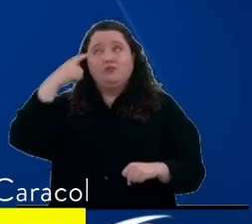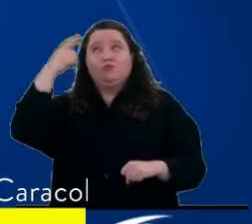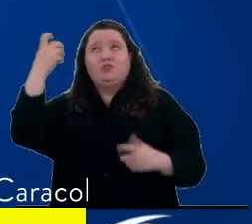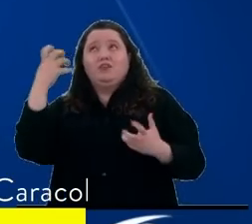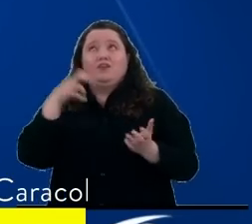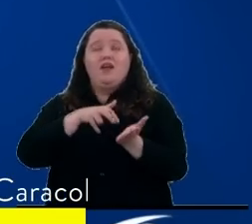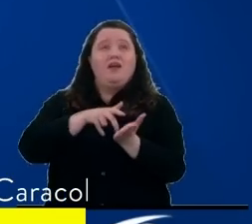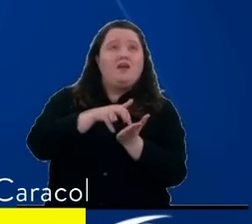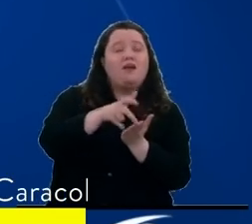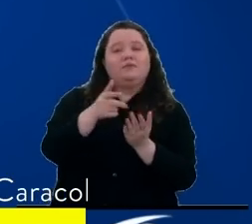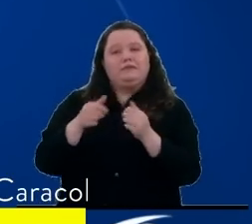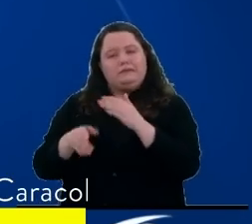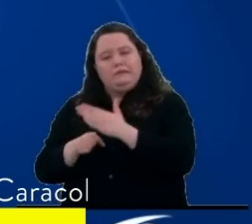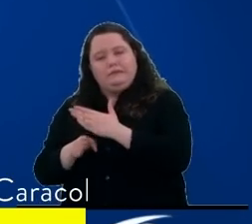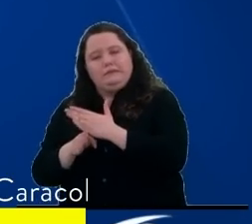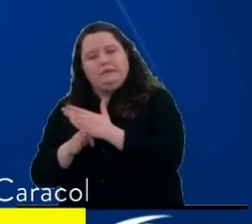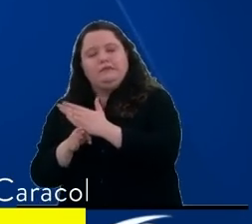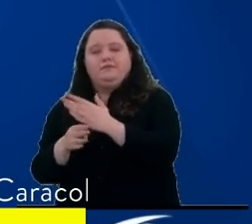volver a caminar.